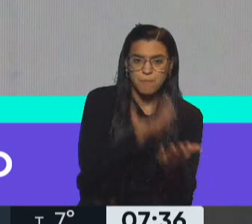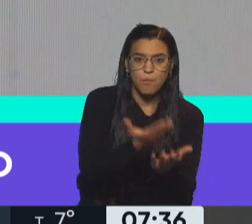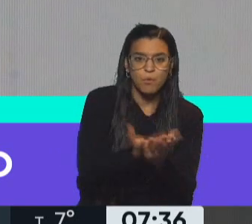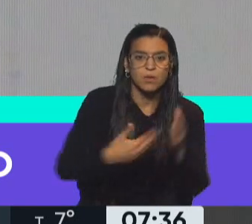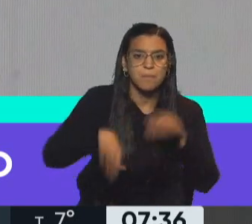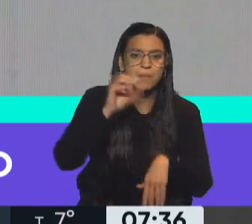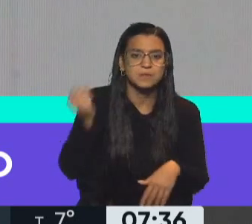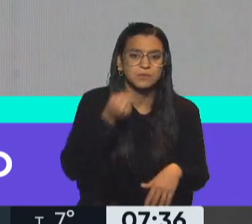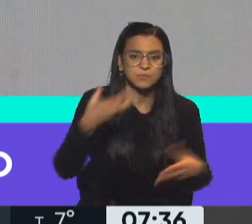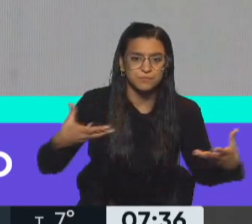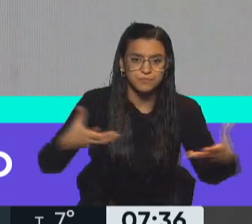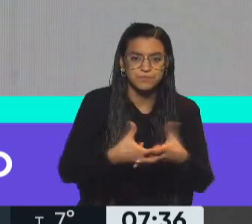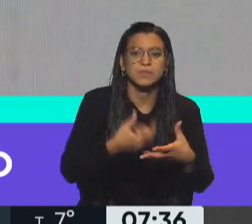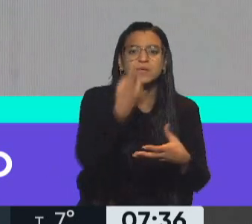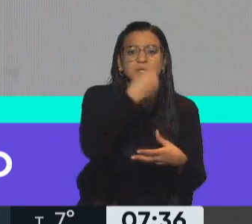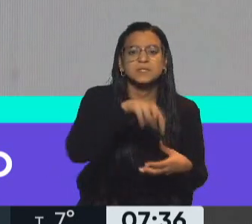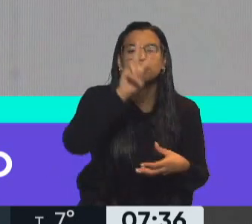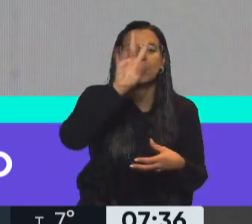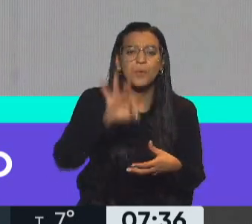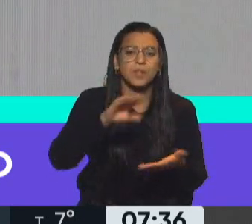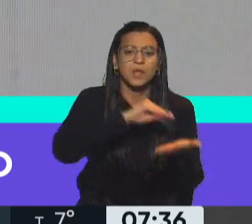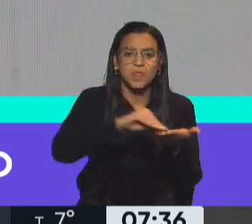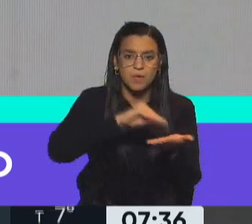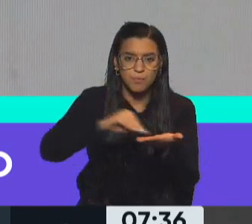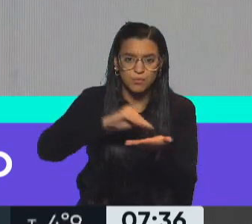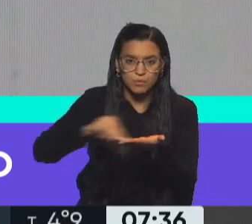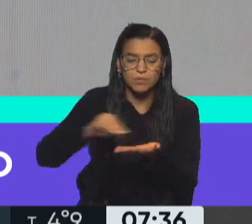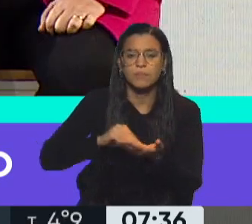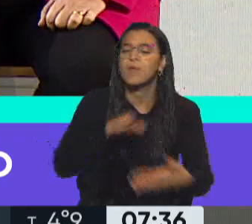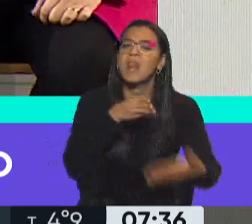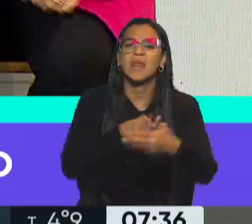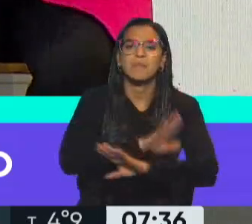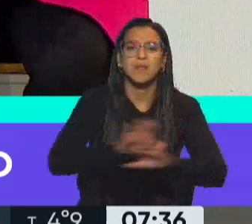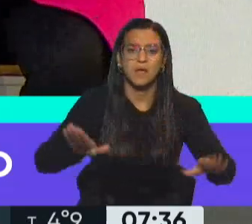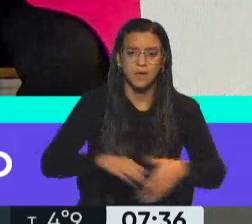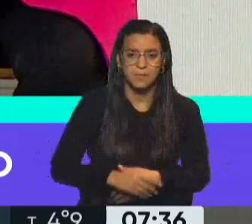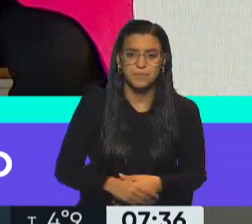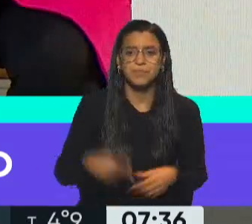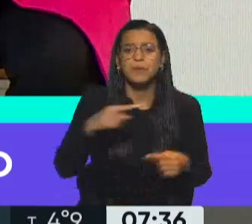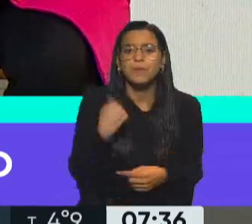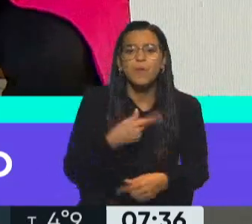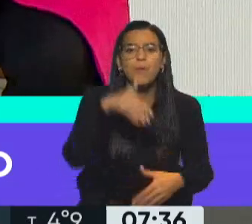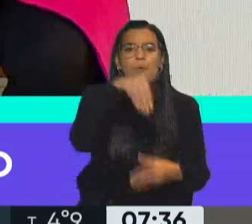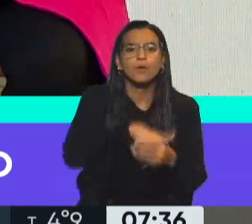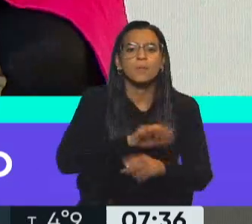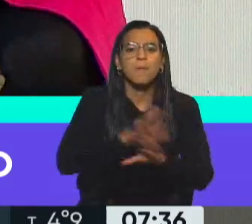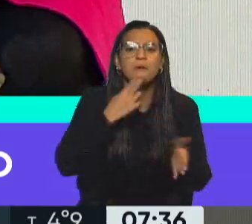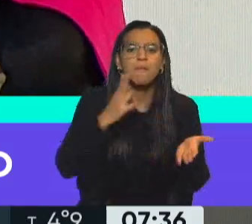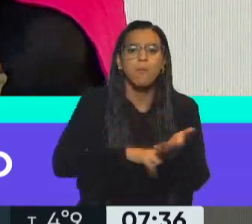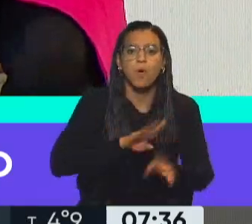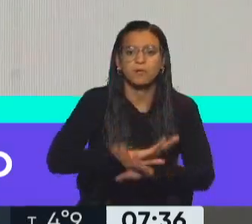es un bloque de 120 diputados que les ponga un límite. No vamos a votar más